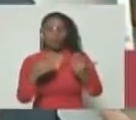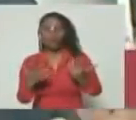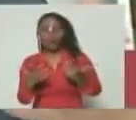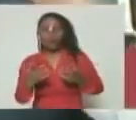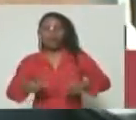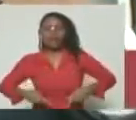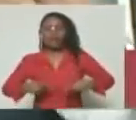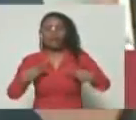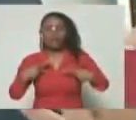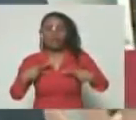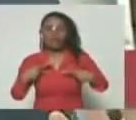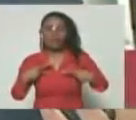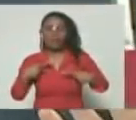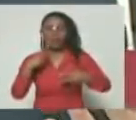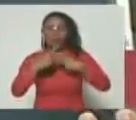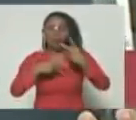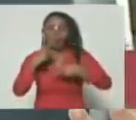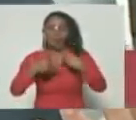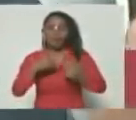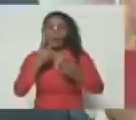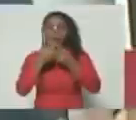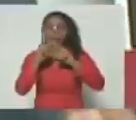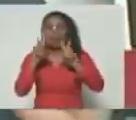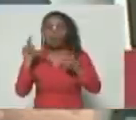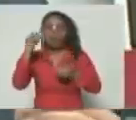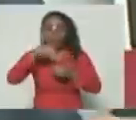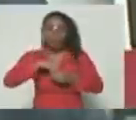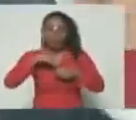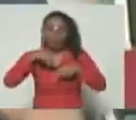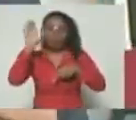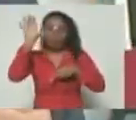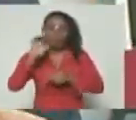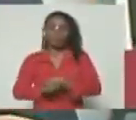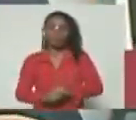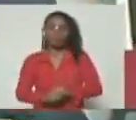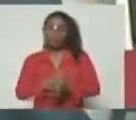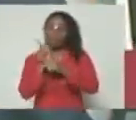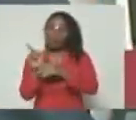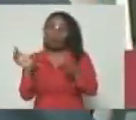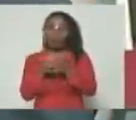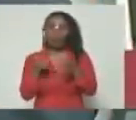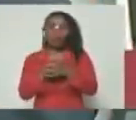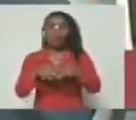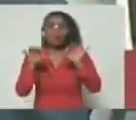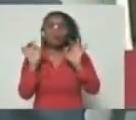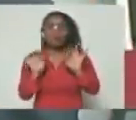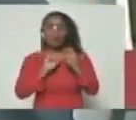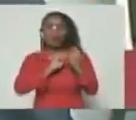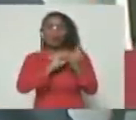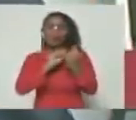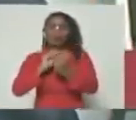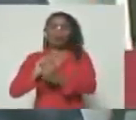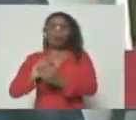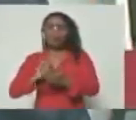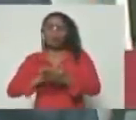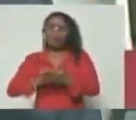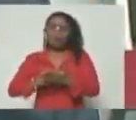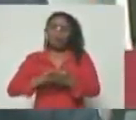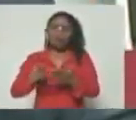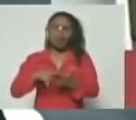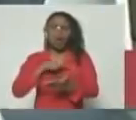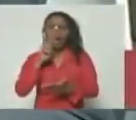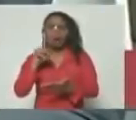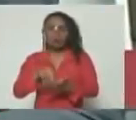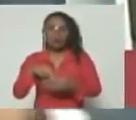vida política pacífica dentro del país. Pues bien, esta Comisión Especial de Diálogo, Paz y Reconciliación Nacional